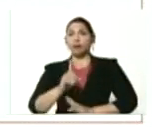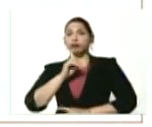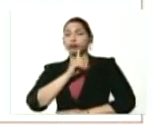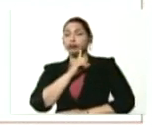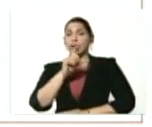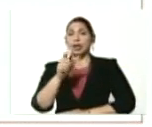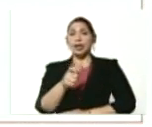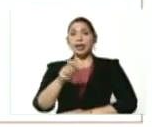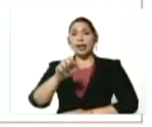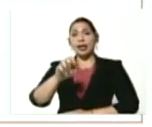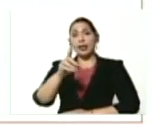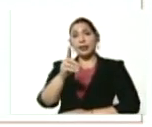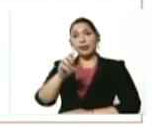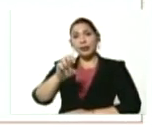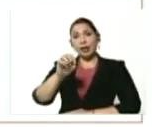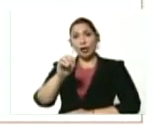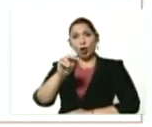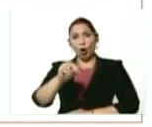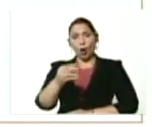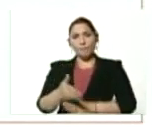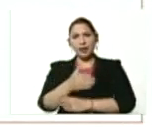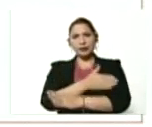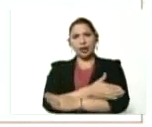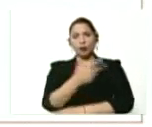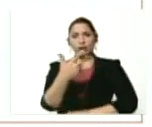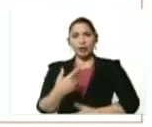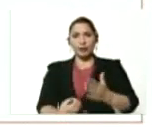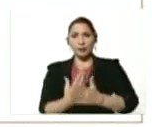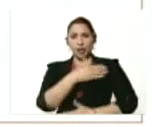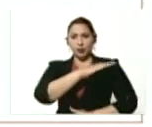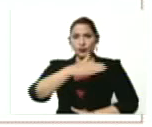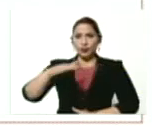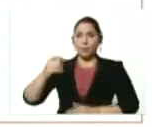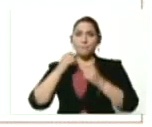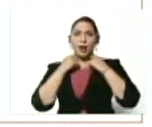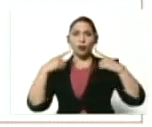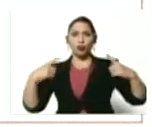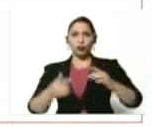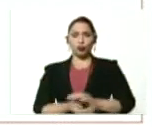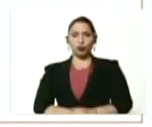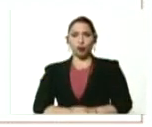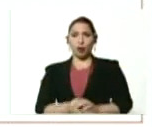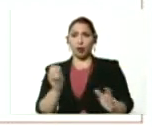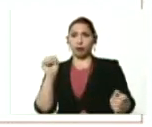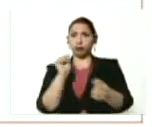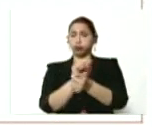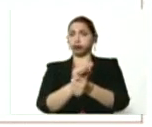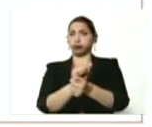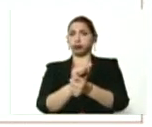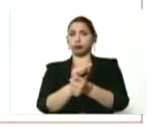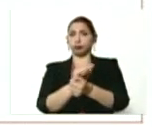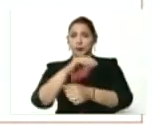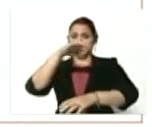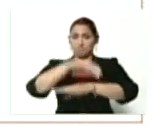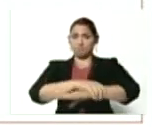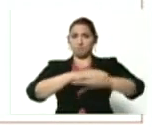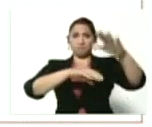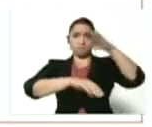Gedeón el pasado 3 de mayo en la costa de Macuto, la captura de